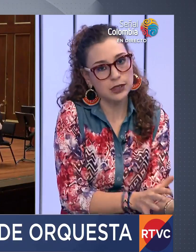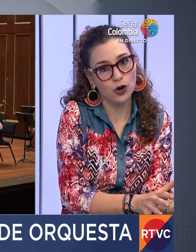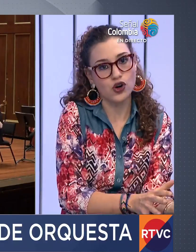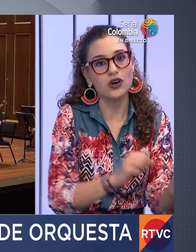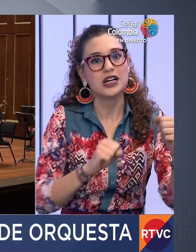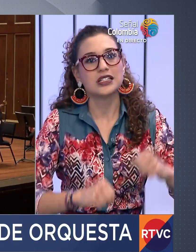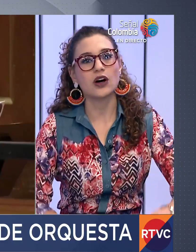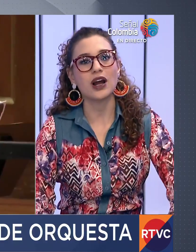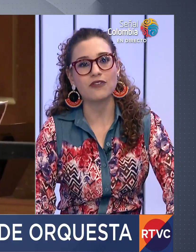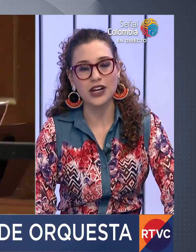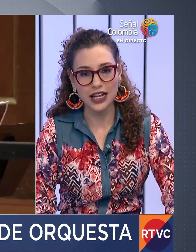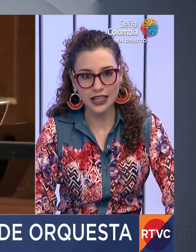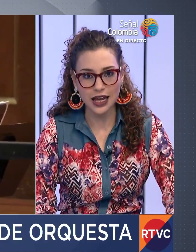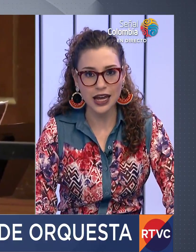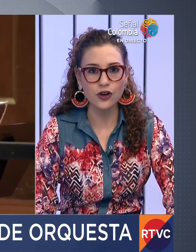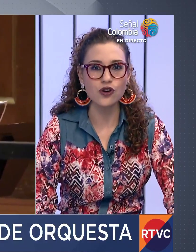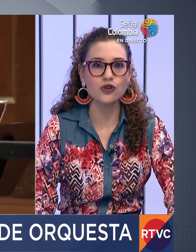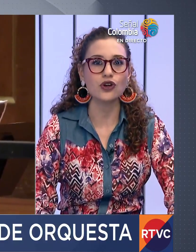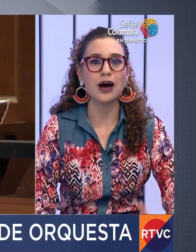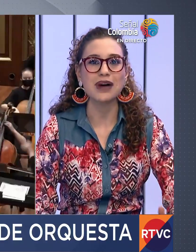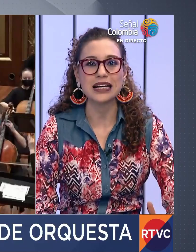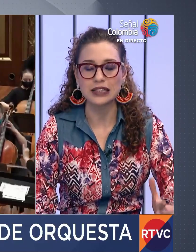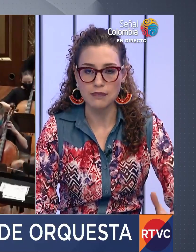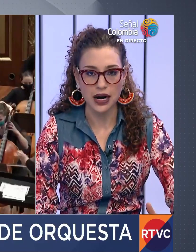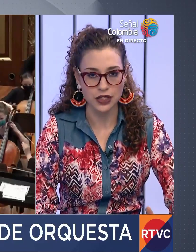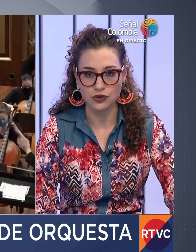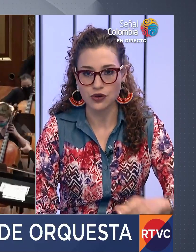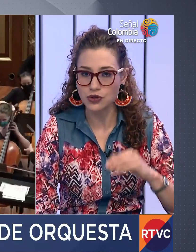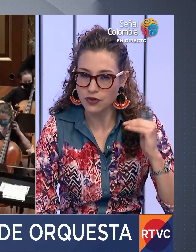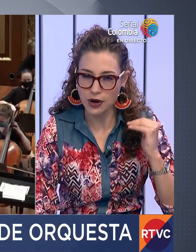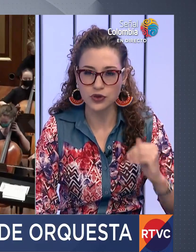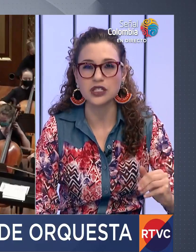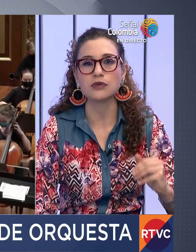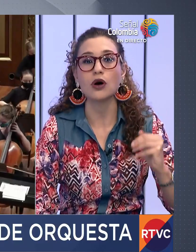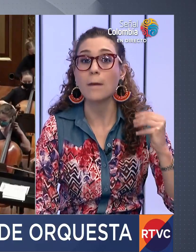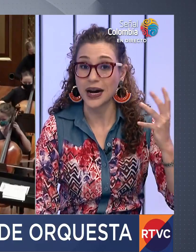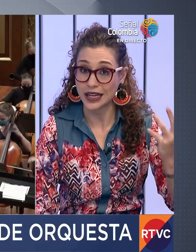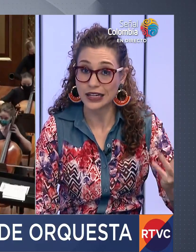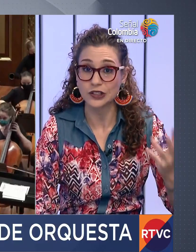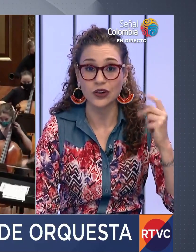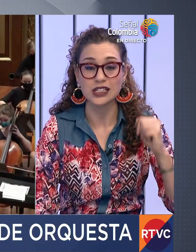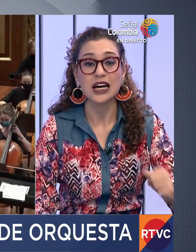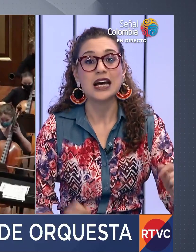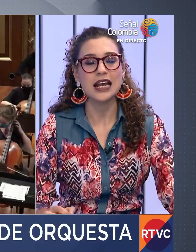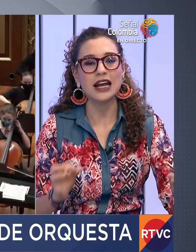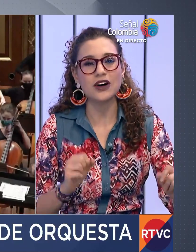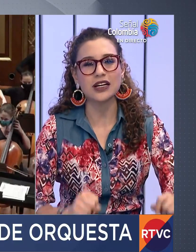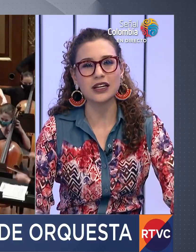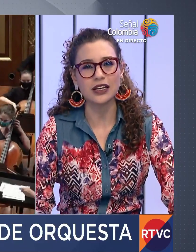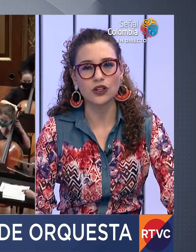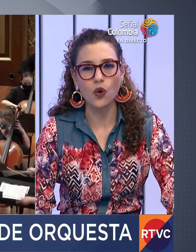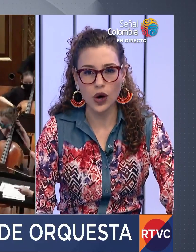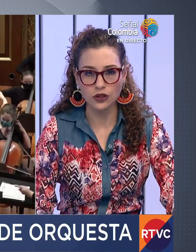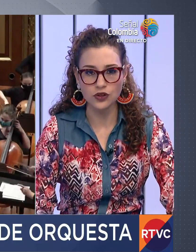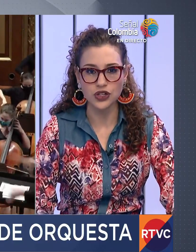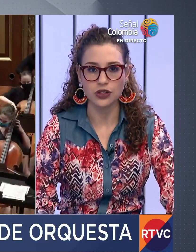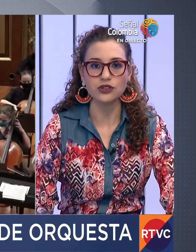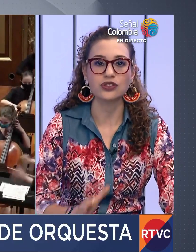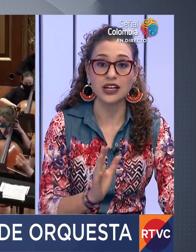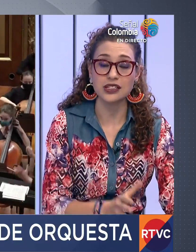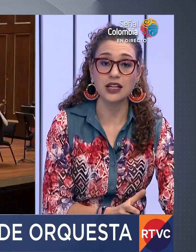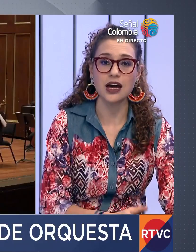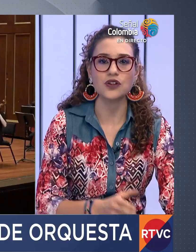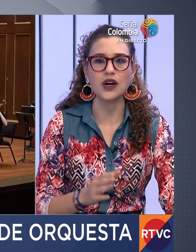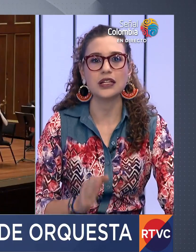hace más poco llegó a la final del concurso La Maestra en París, un concurso famosísimo para directoras. Lina va a estar dirigiendo 4